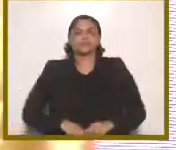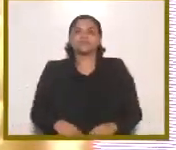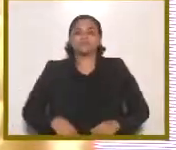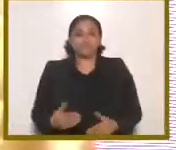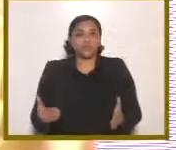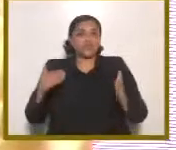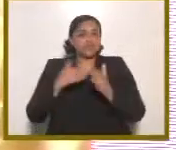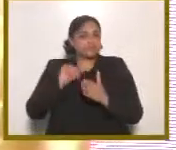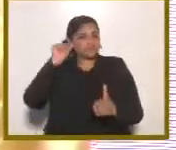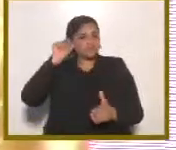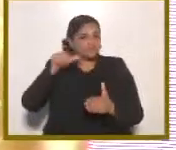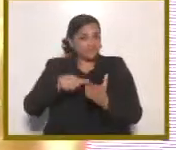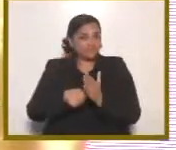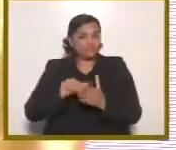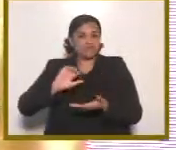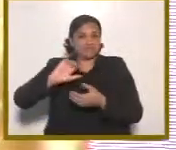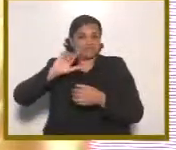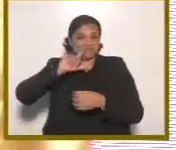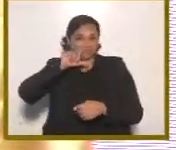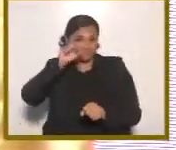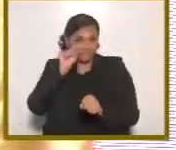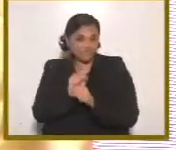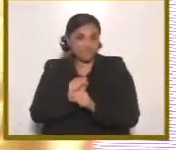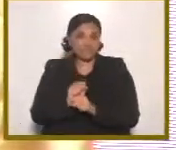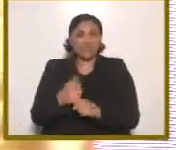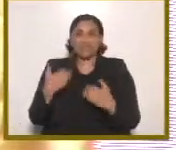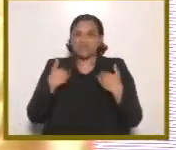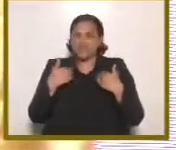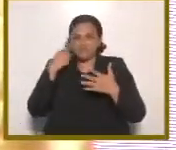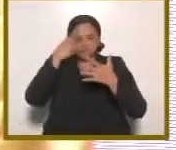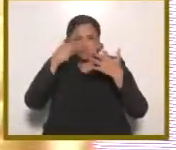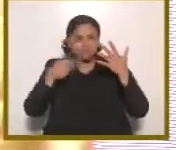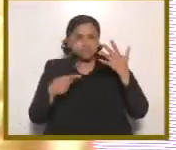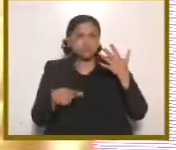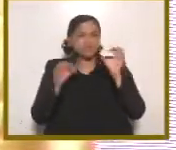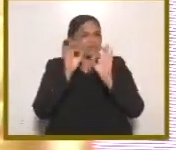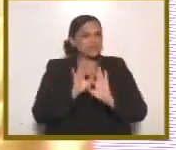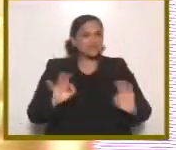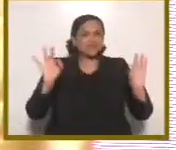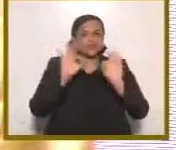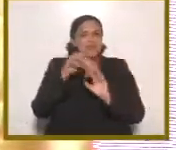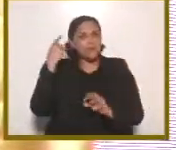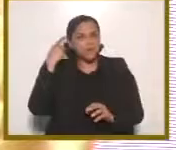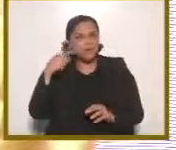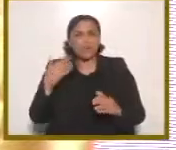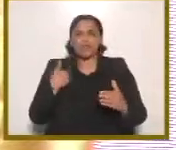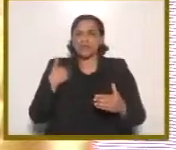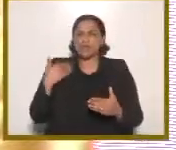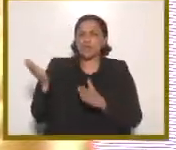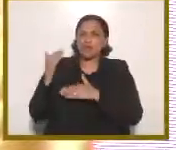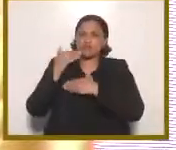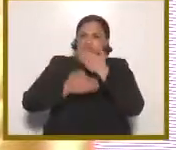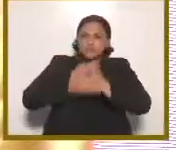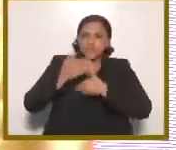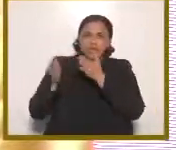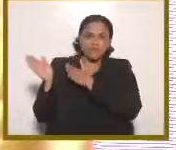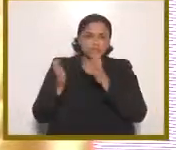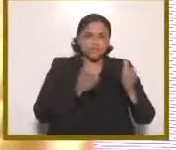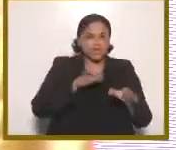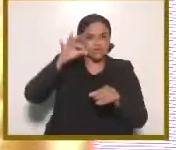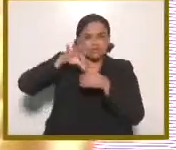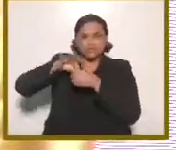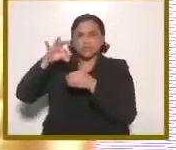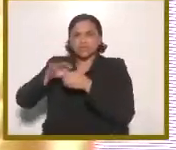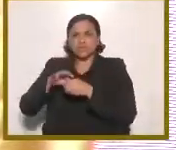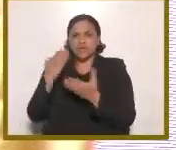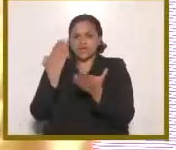Reafirmar nuestro compromiso de tomar todas las medidas necesarias para realizar procesos electorales que garanticen la